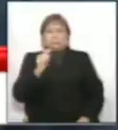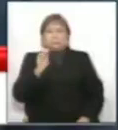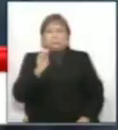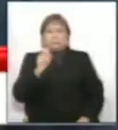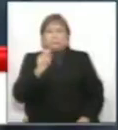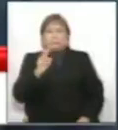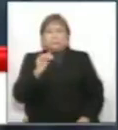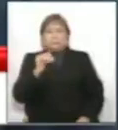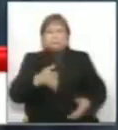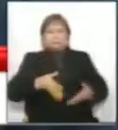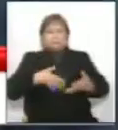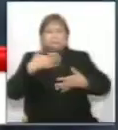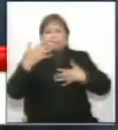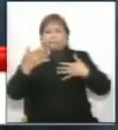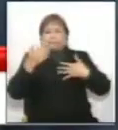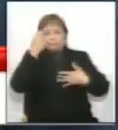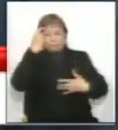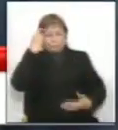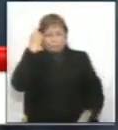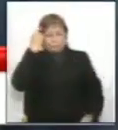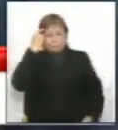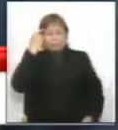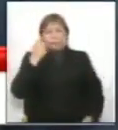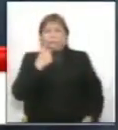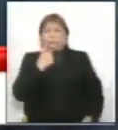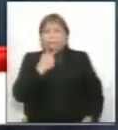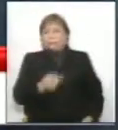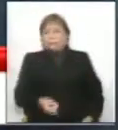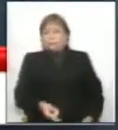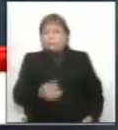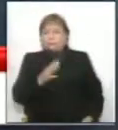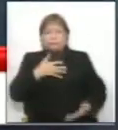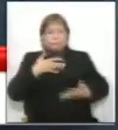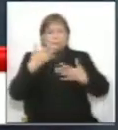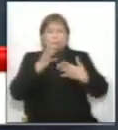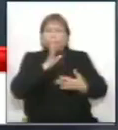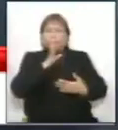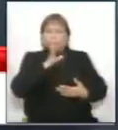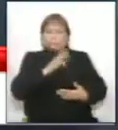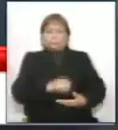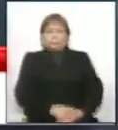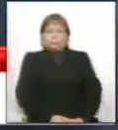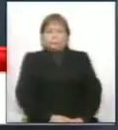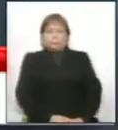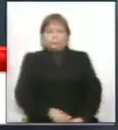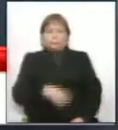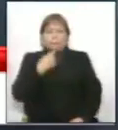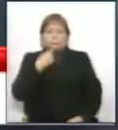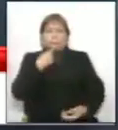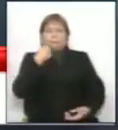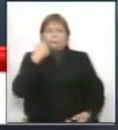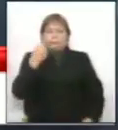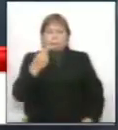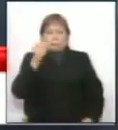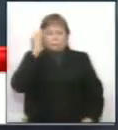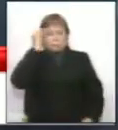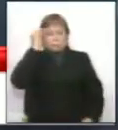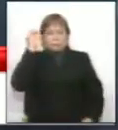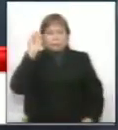que ha desnudado su pensar en su expresión verbal, habiendo vertido una